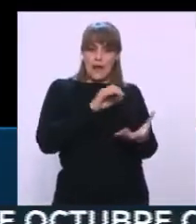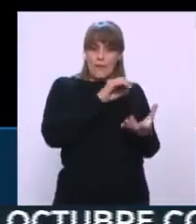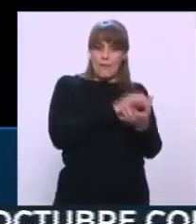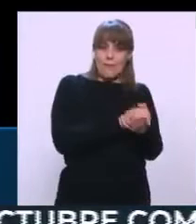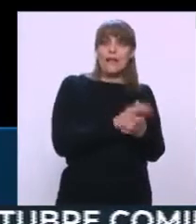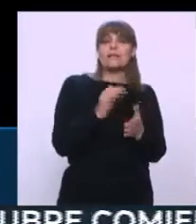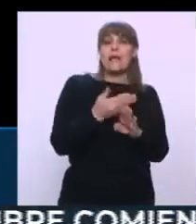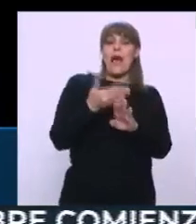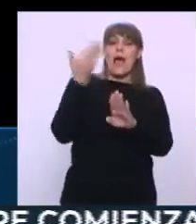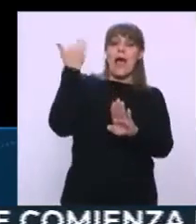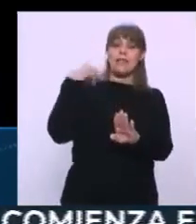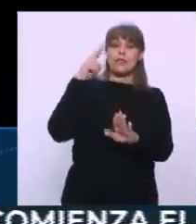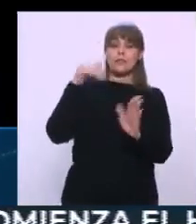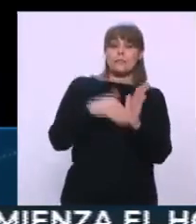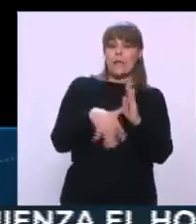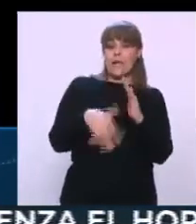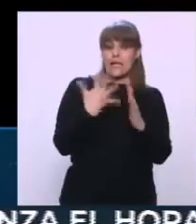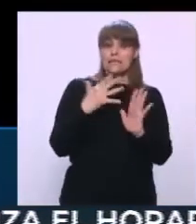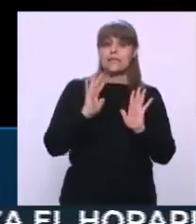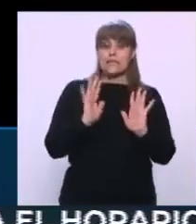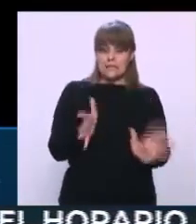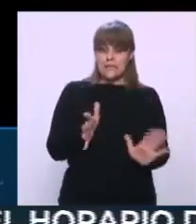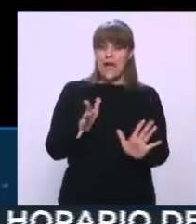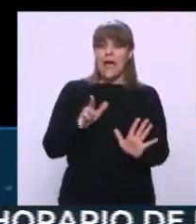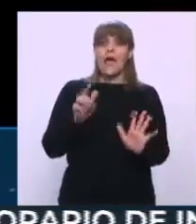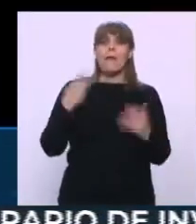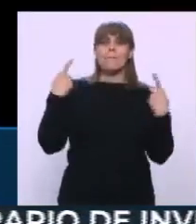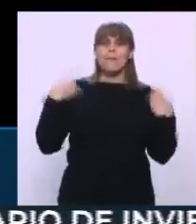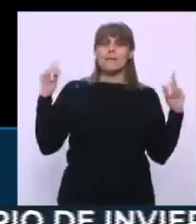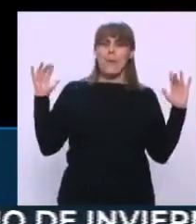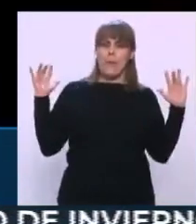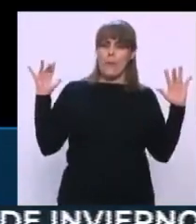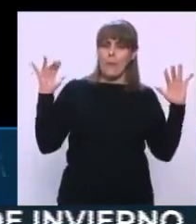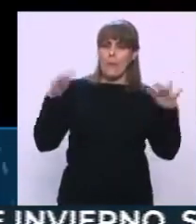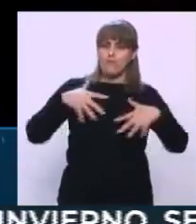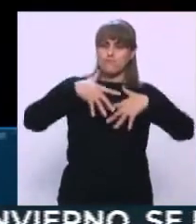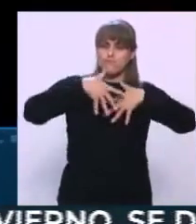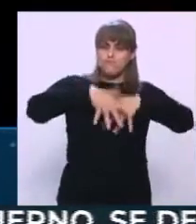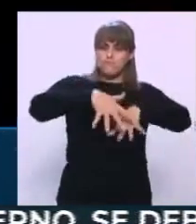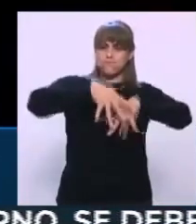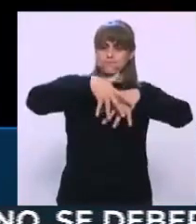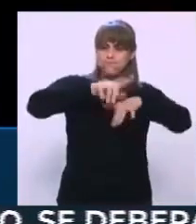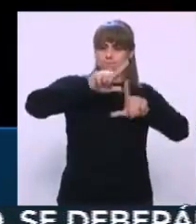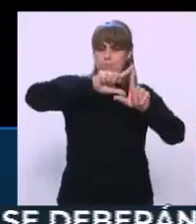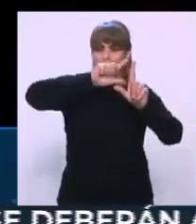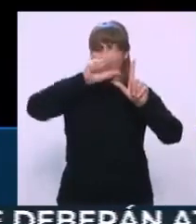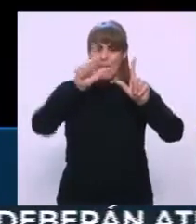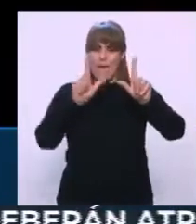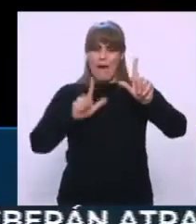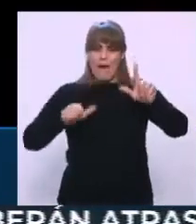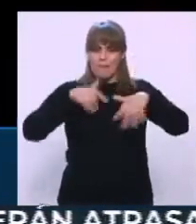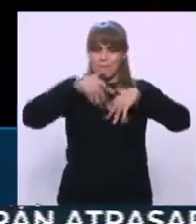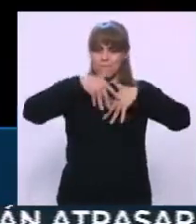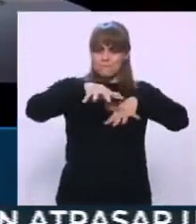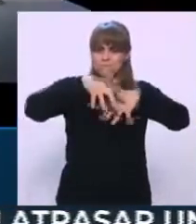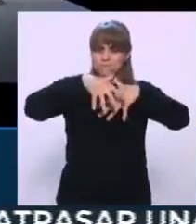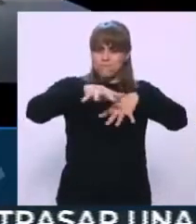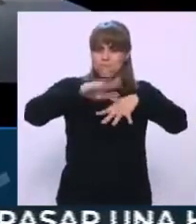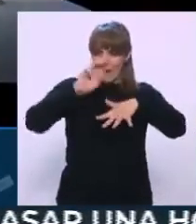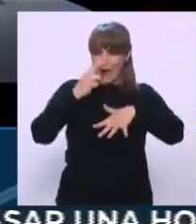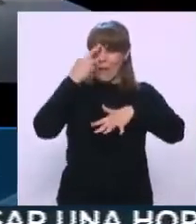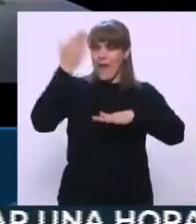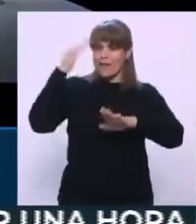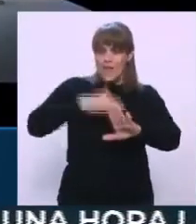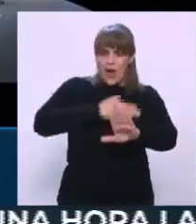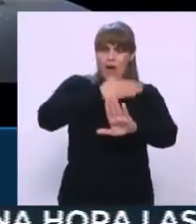en 2015, cuando hubo estas manifestaciones masivas en todo el país contra los matrimonios igualitarios, recordarán que